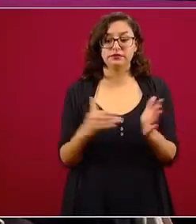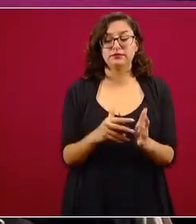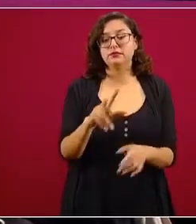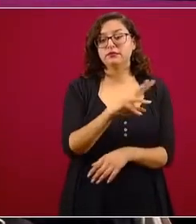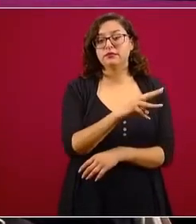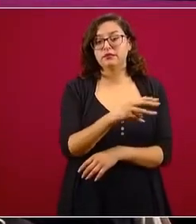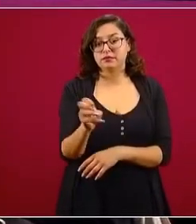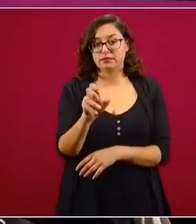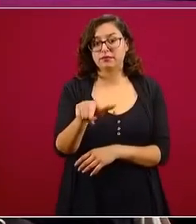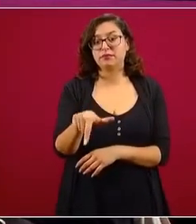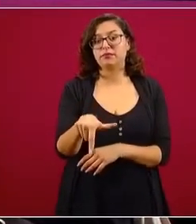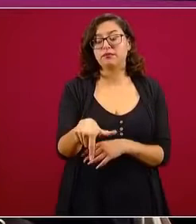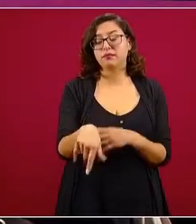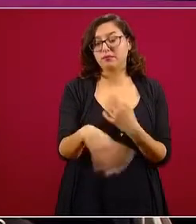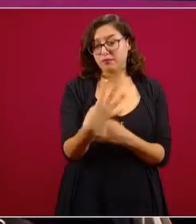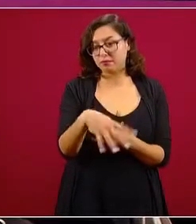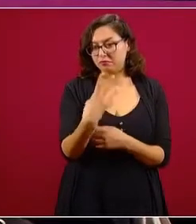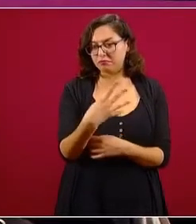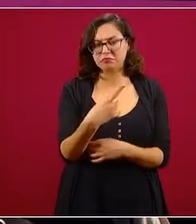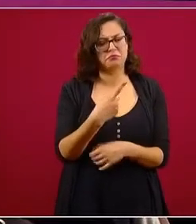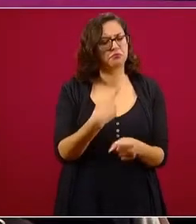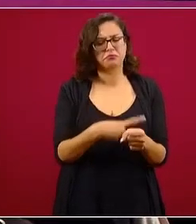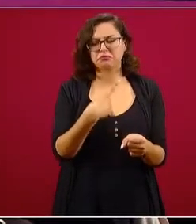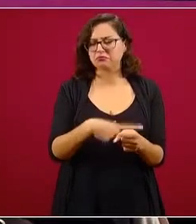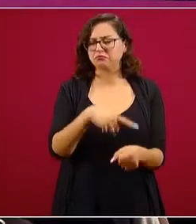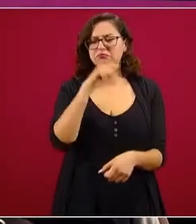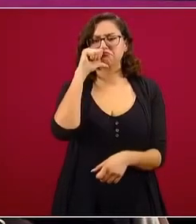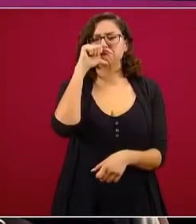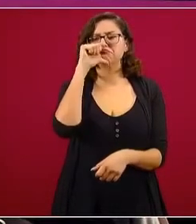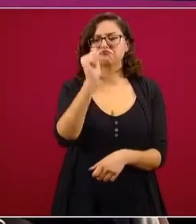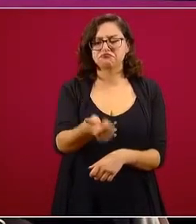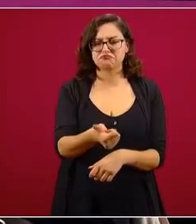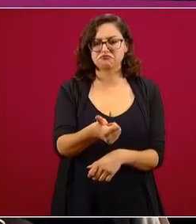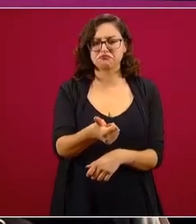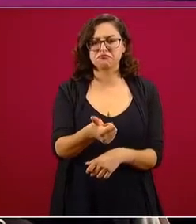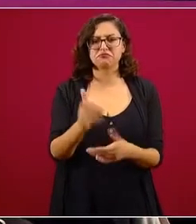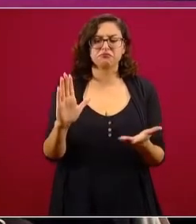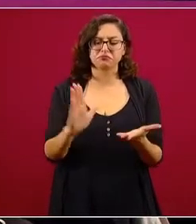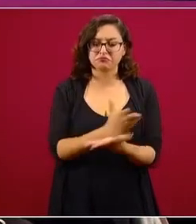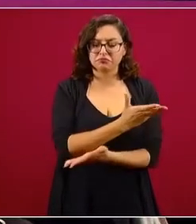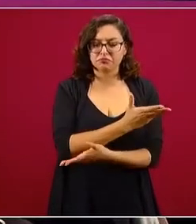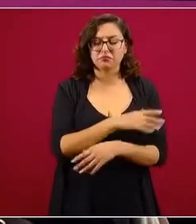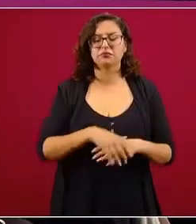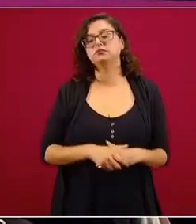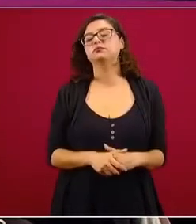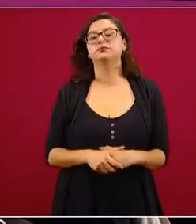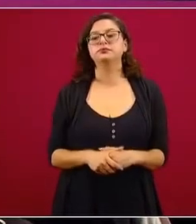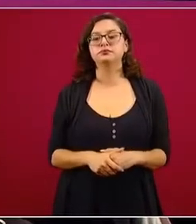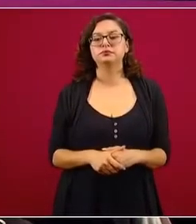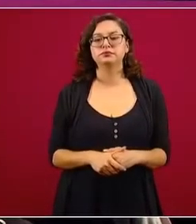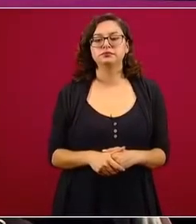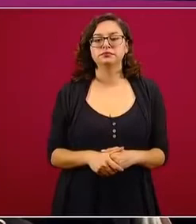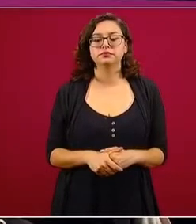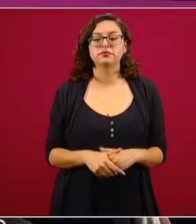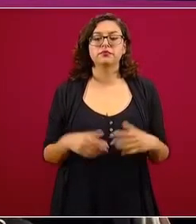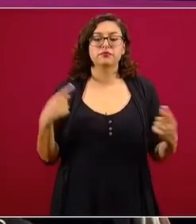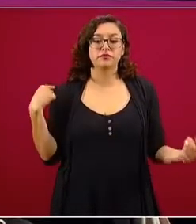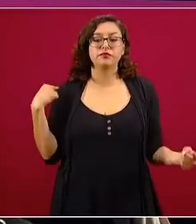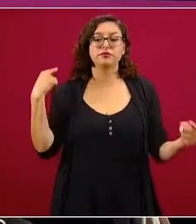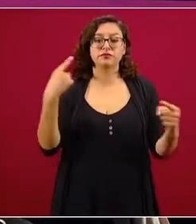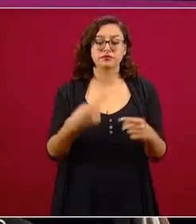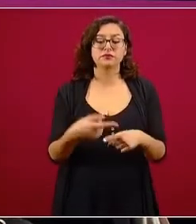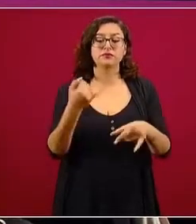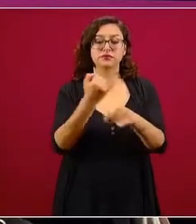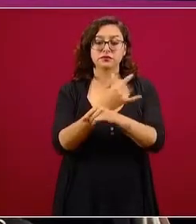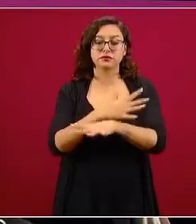157.314 han dado también negativo a la prueba, por lo tanto, han sido descartados, y al menos al corte de esta información,